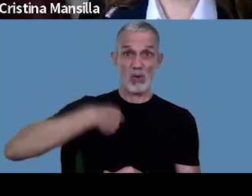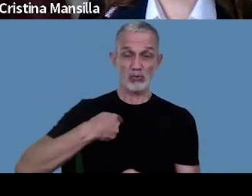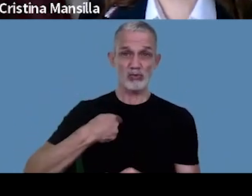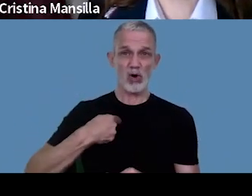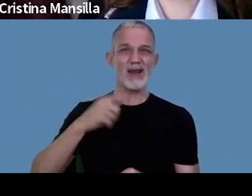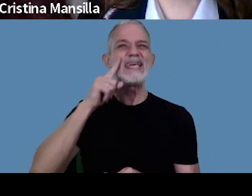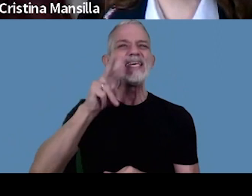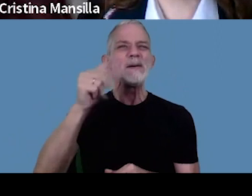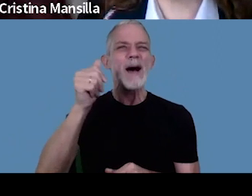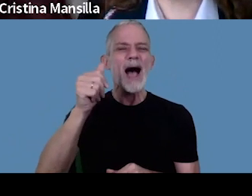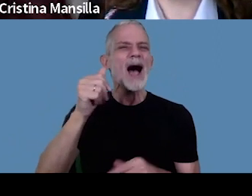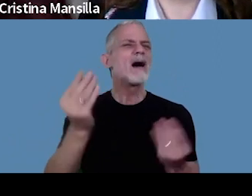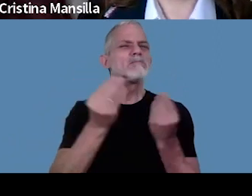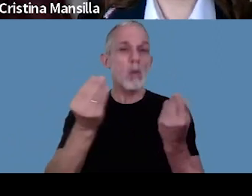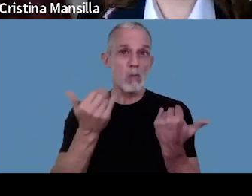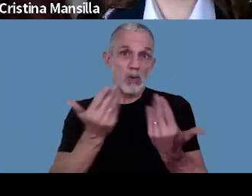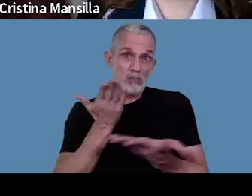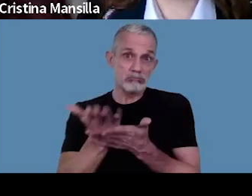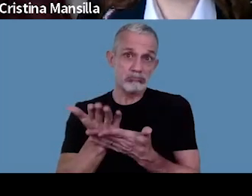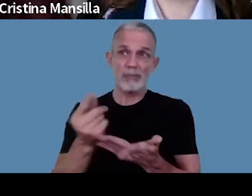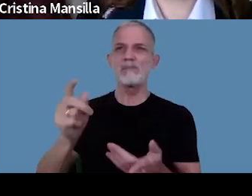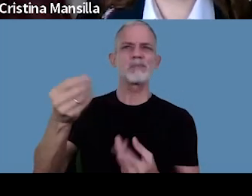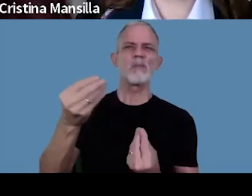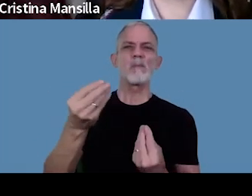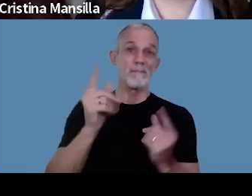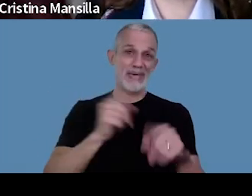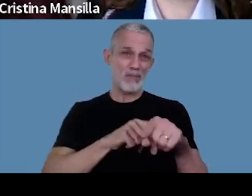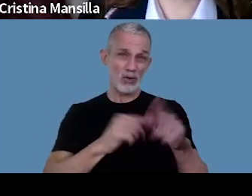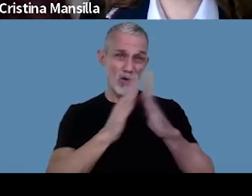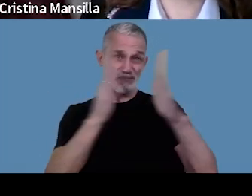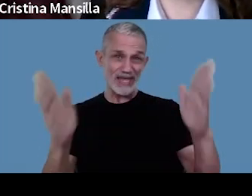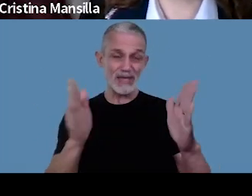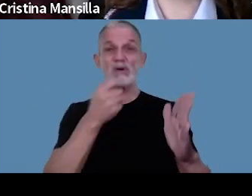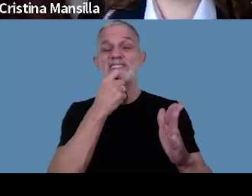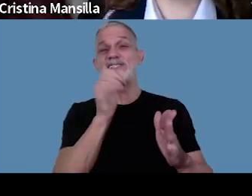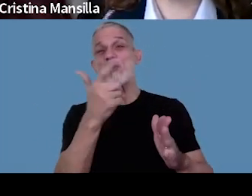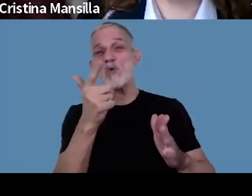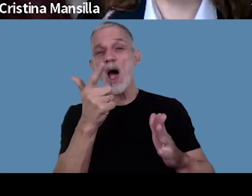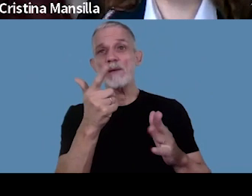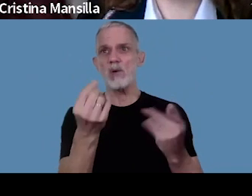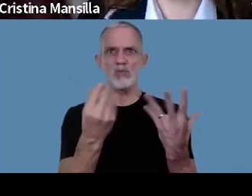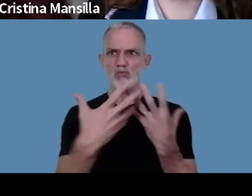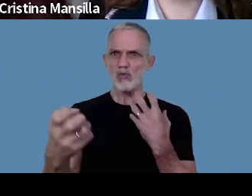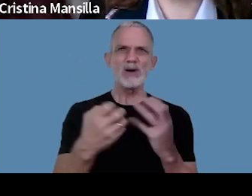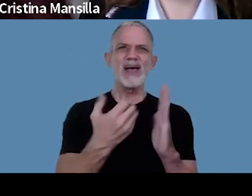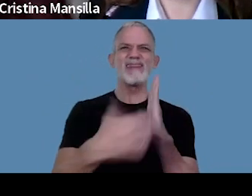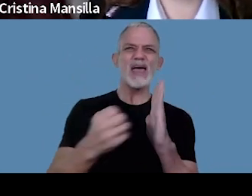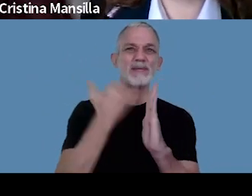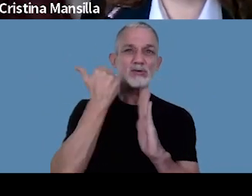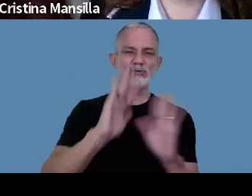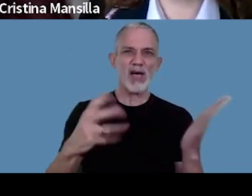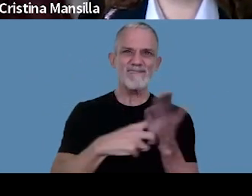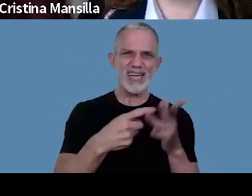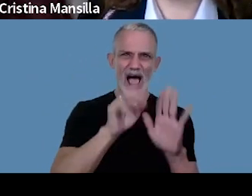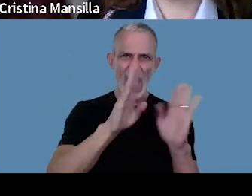agregado procederá mientras no hubieran sido absorbidas por los débitos fiscales. Fíjense que